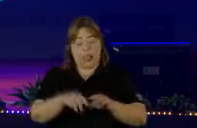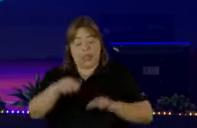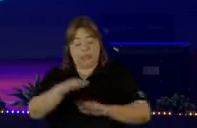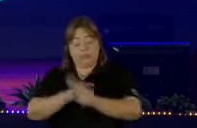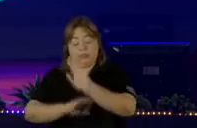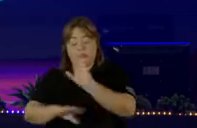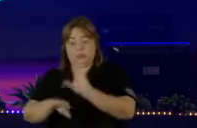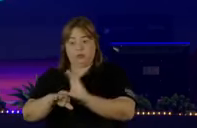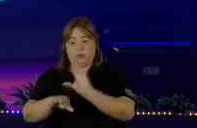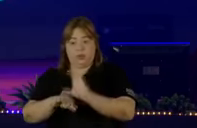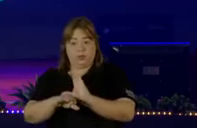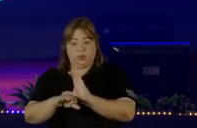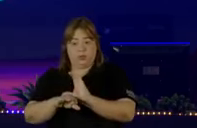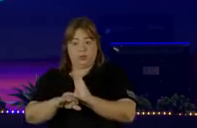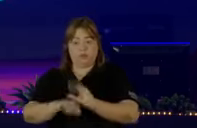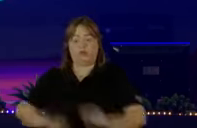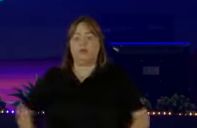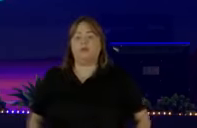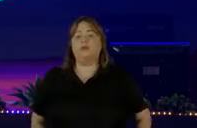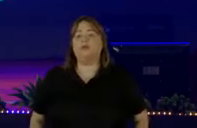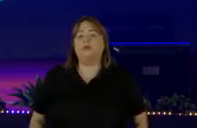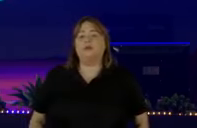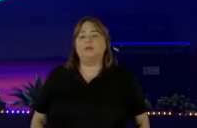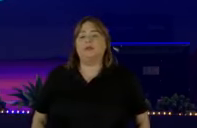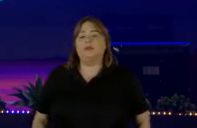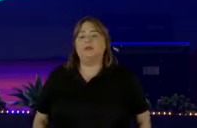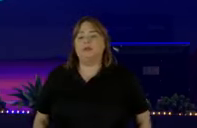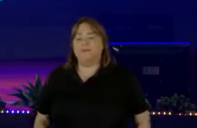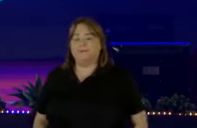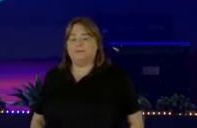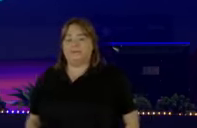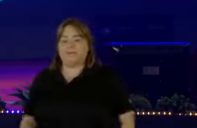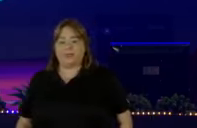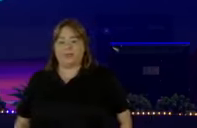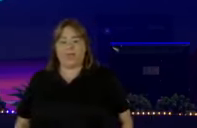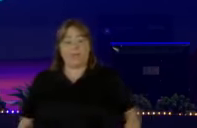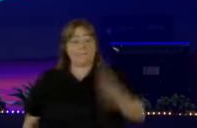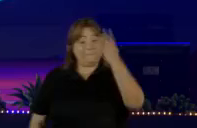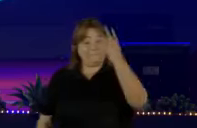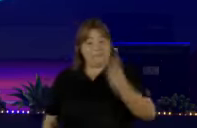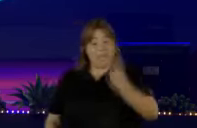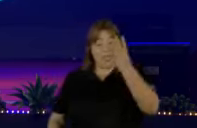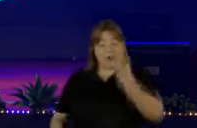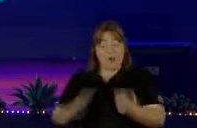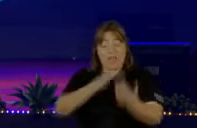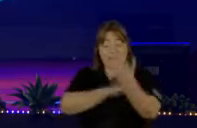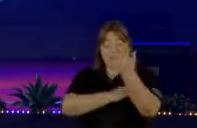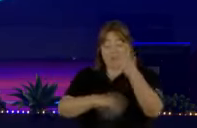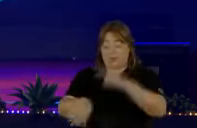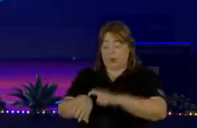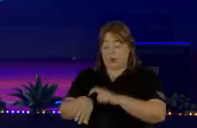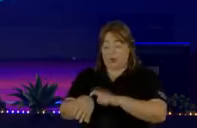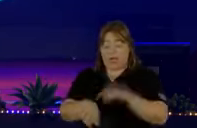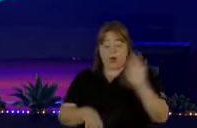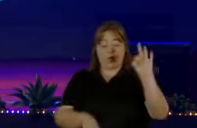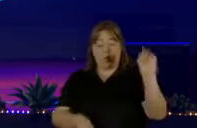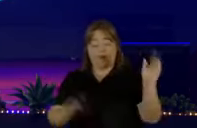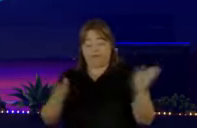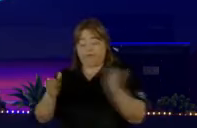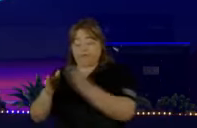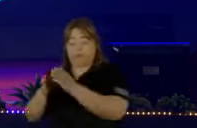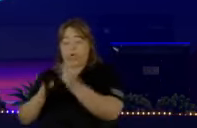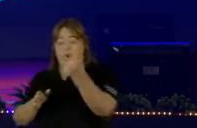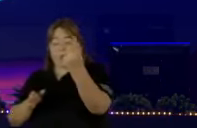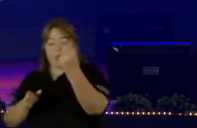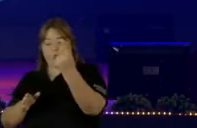la intención es lo que cuenta. Aleluya, le esperamos. El miércoles en la mañana hay tabernáculo. Así que desde las 9 de la